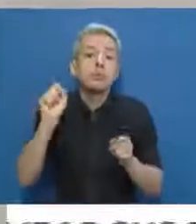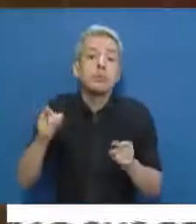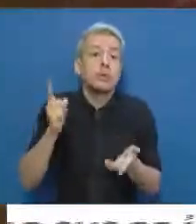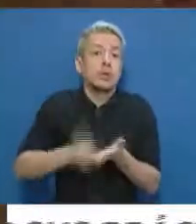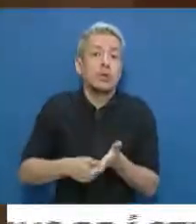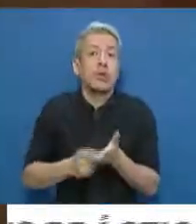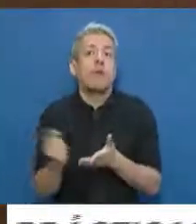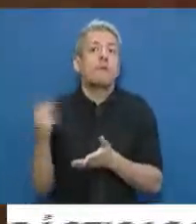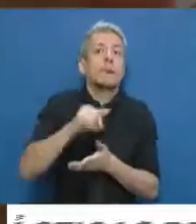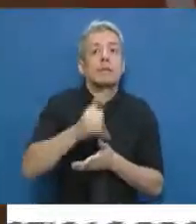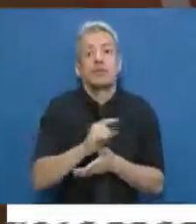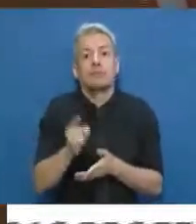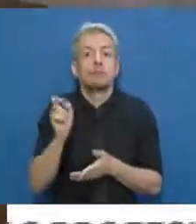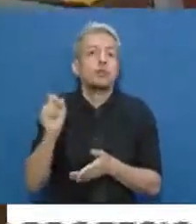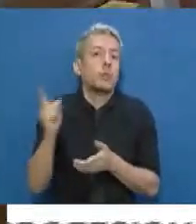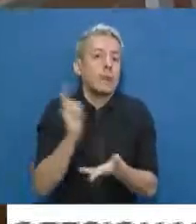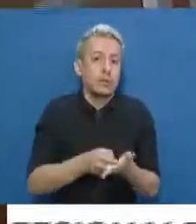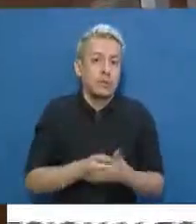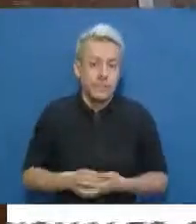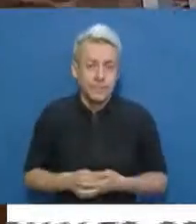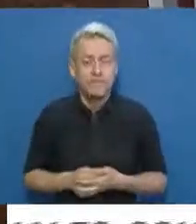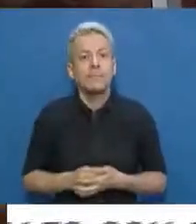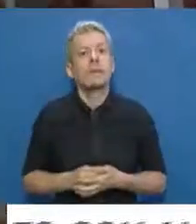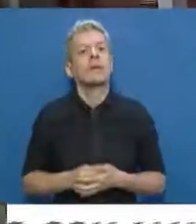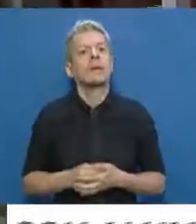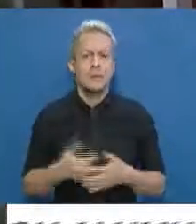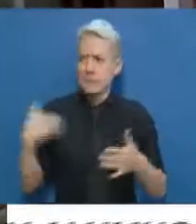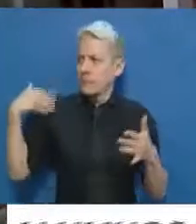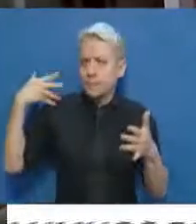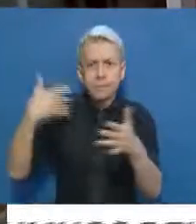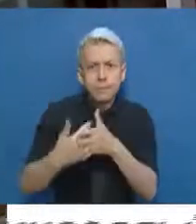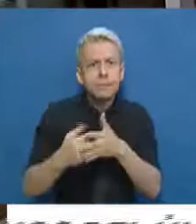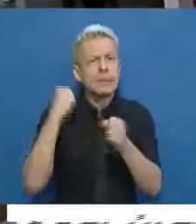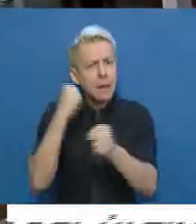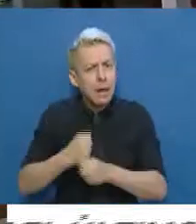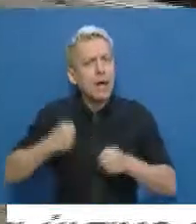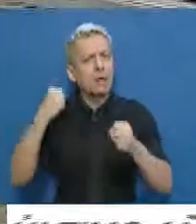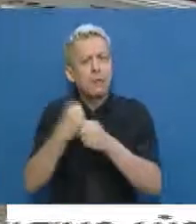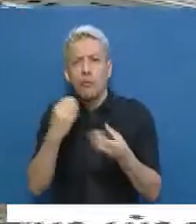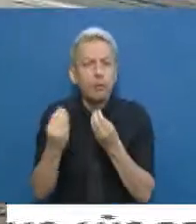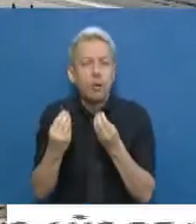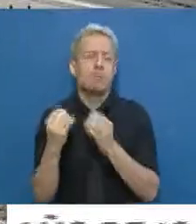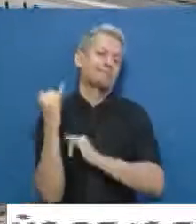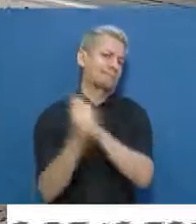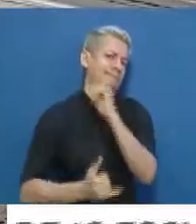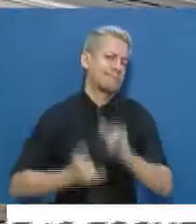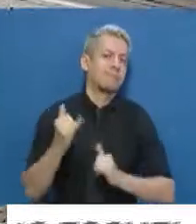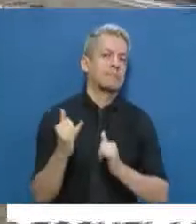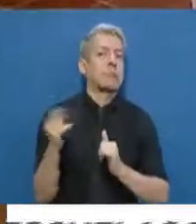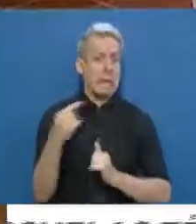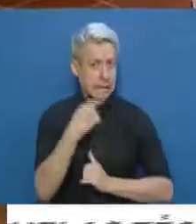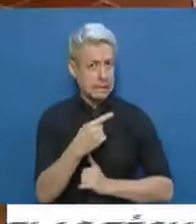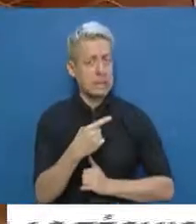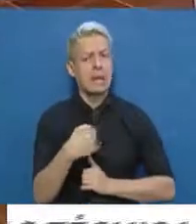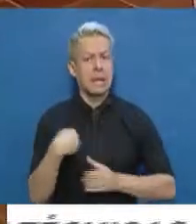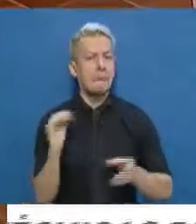en relevancia la labor que se ha venido realizando hasta el momento y ellos aseguran que han participado para poder volver